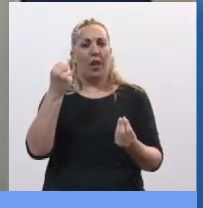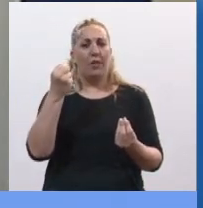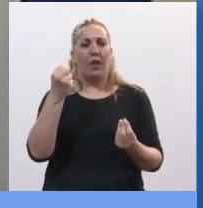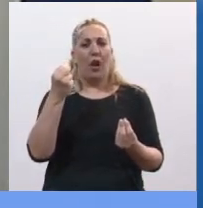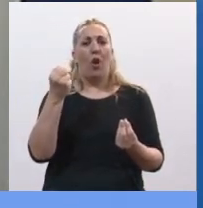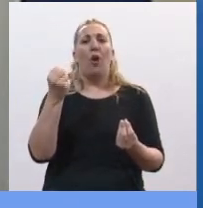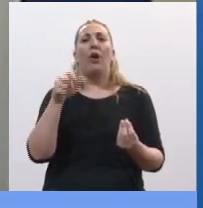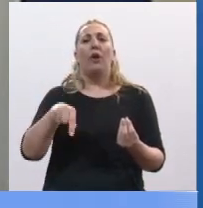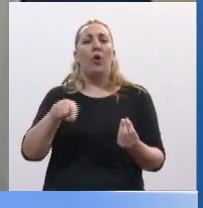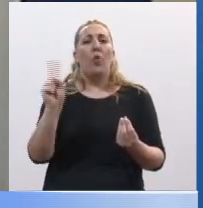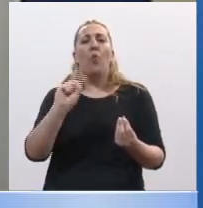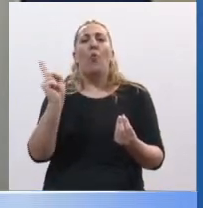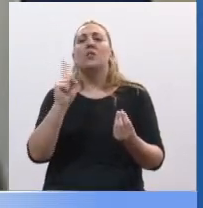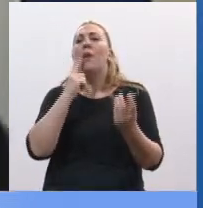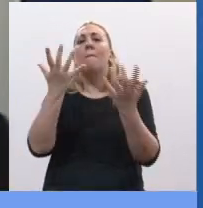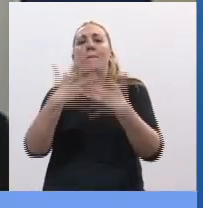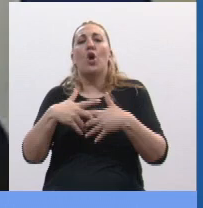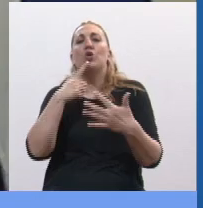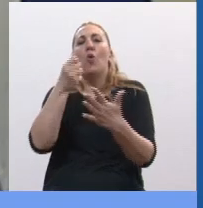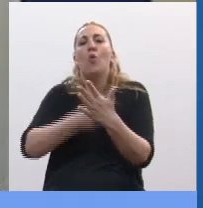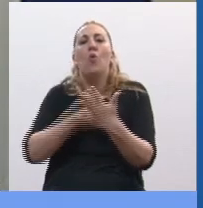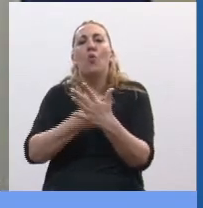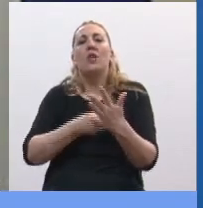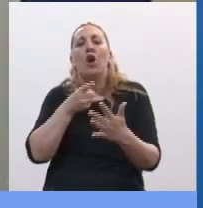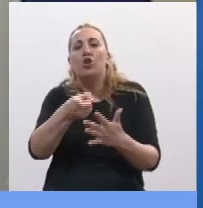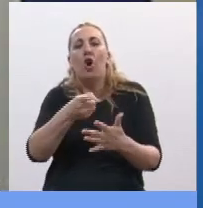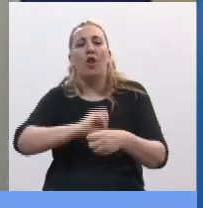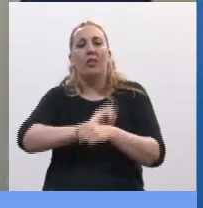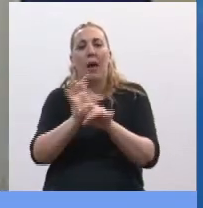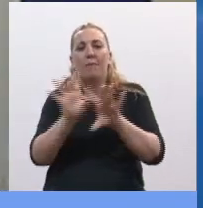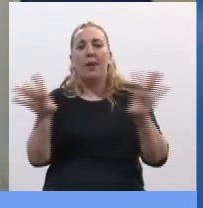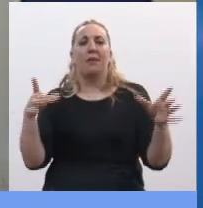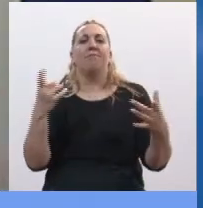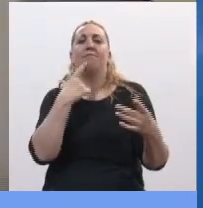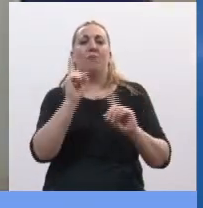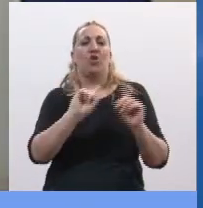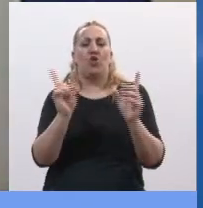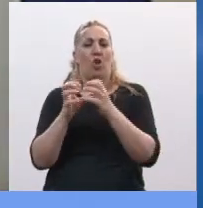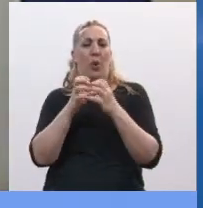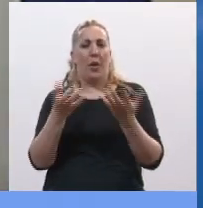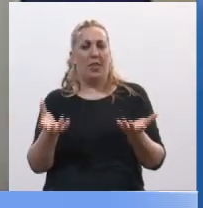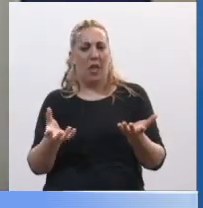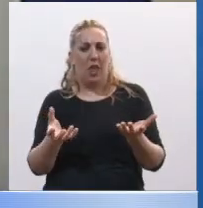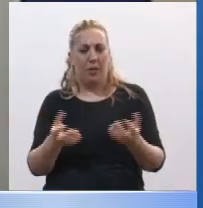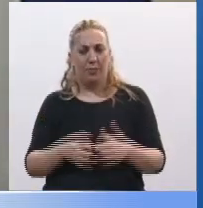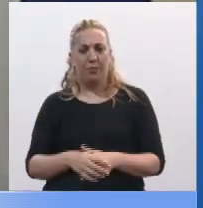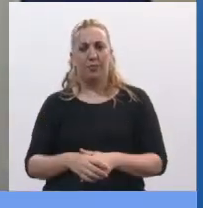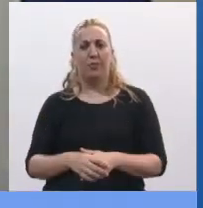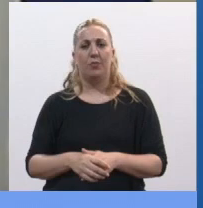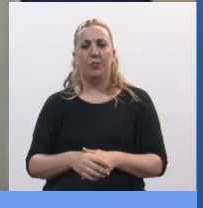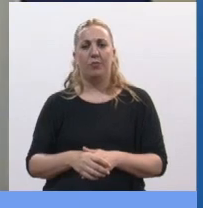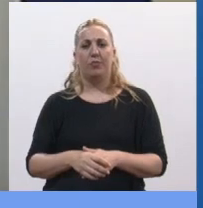Como no es un proyecto que tiene que ver con la lucha contra la pandemia, no tendríamos que debatirlo. Entonces lo usan como argumento para